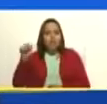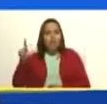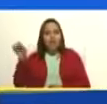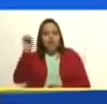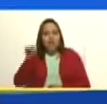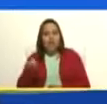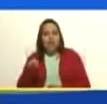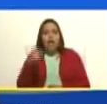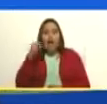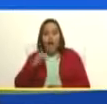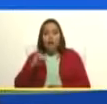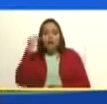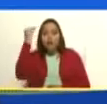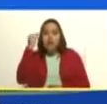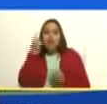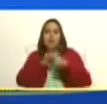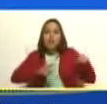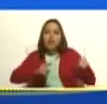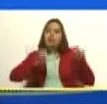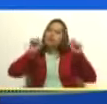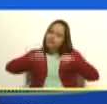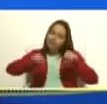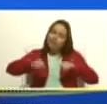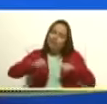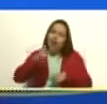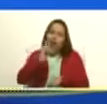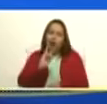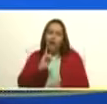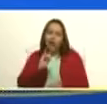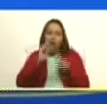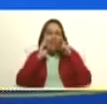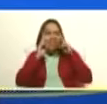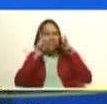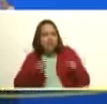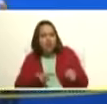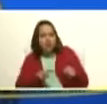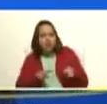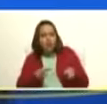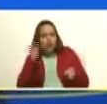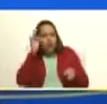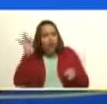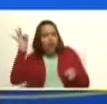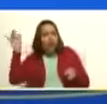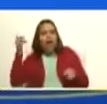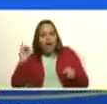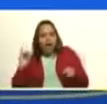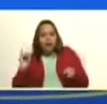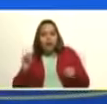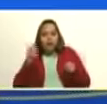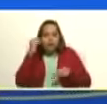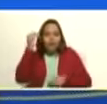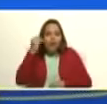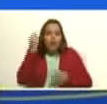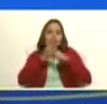¿Tenemos diferencias? Claro. En la visión filosófica la tenemos.